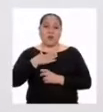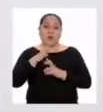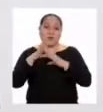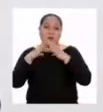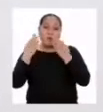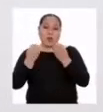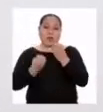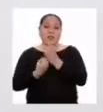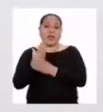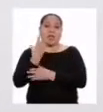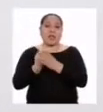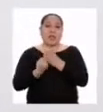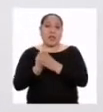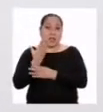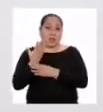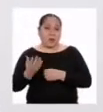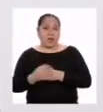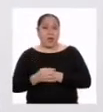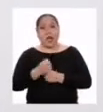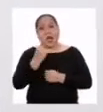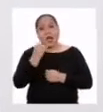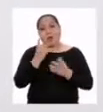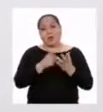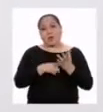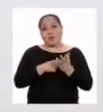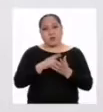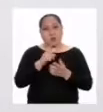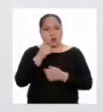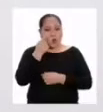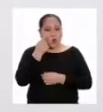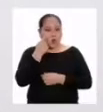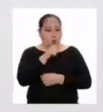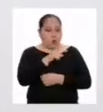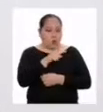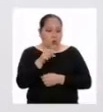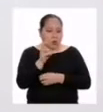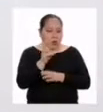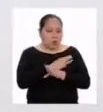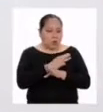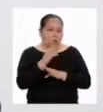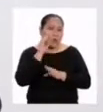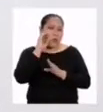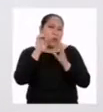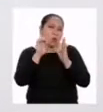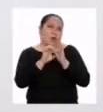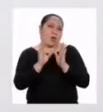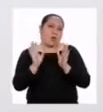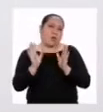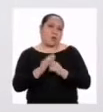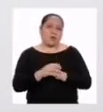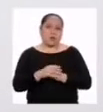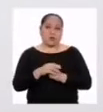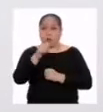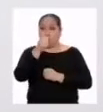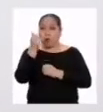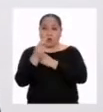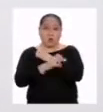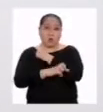arequipeña. Y a veces, si no conozco alguna música, por ejemplo,